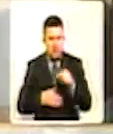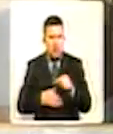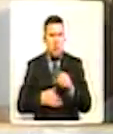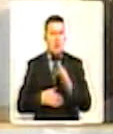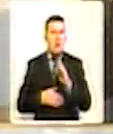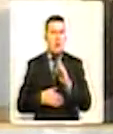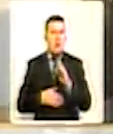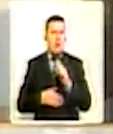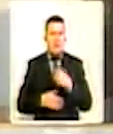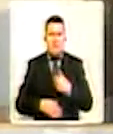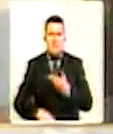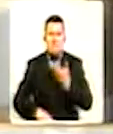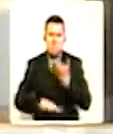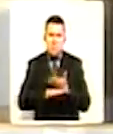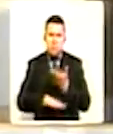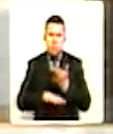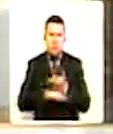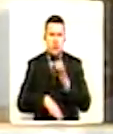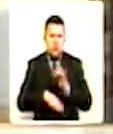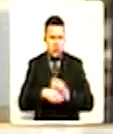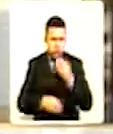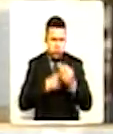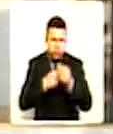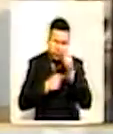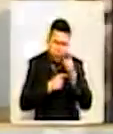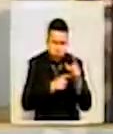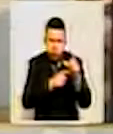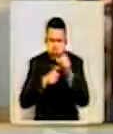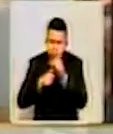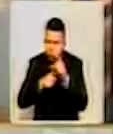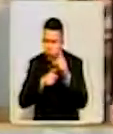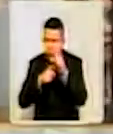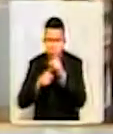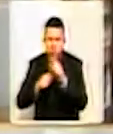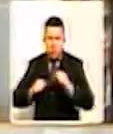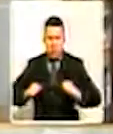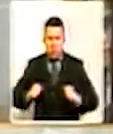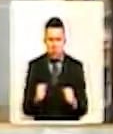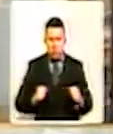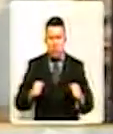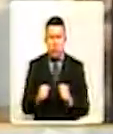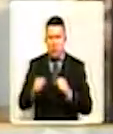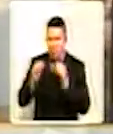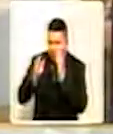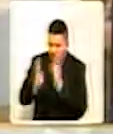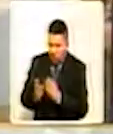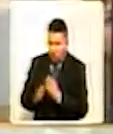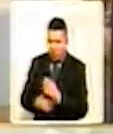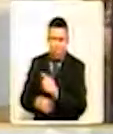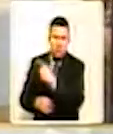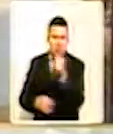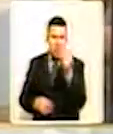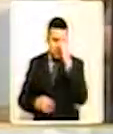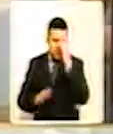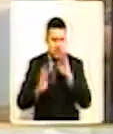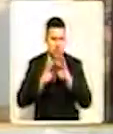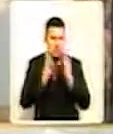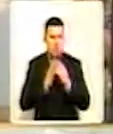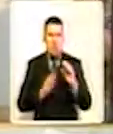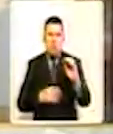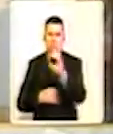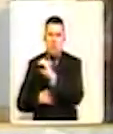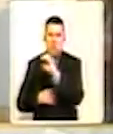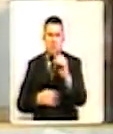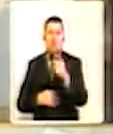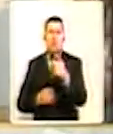en estas propuestas hay que hacer una procuraduría desbogotanizada. Ustedes, queridos senadoras y